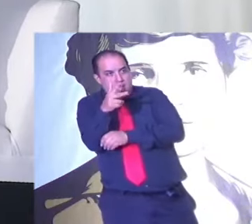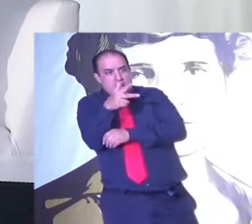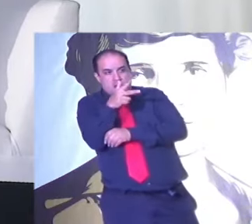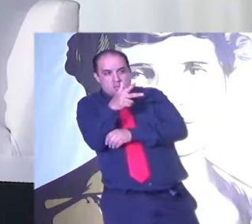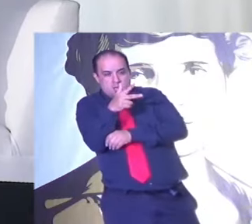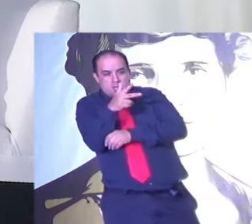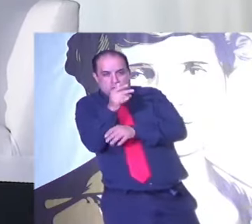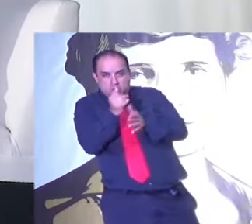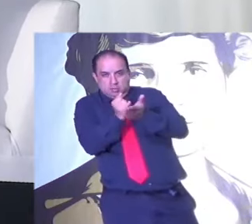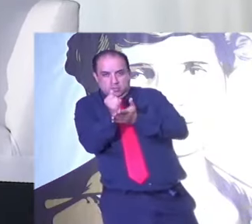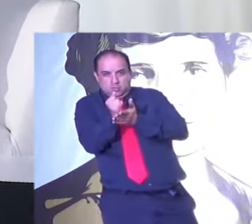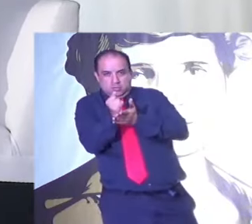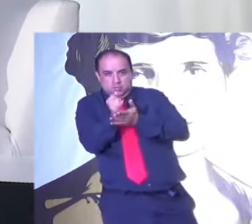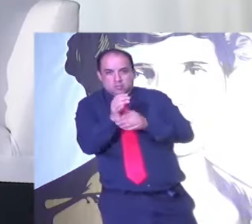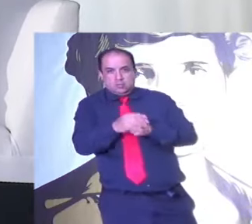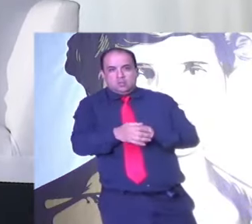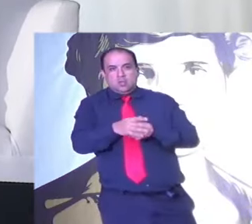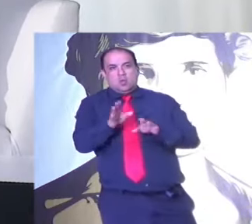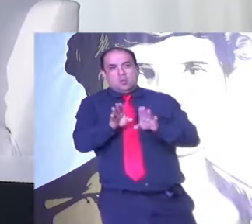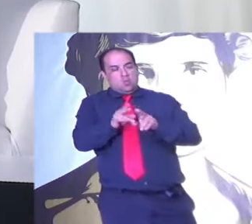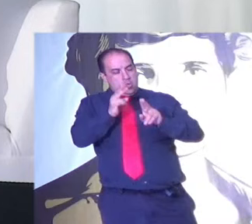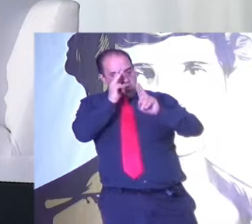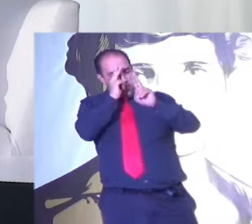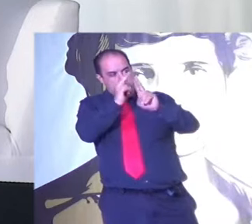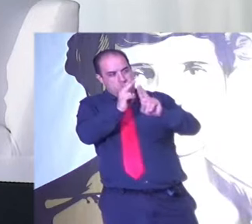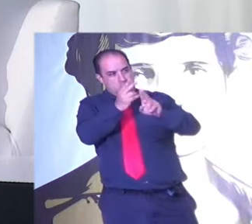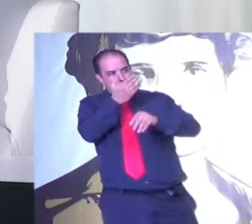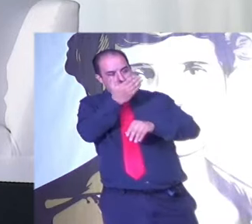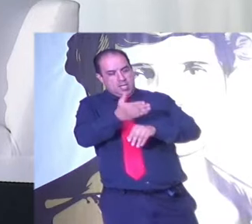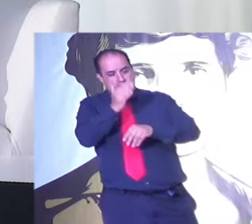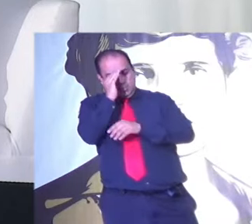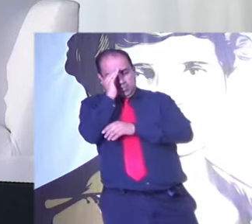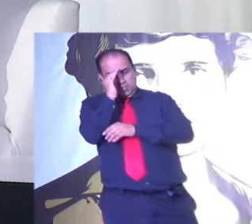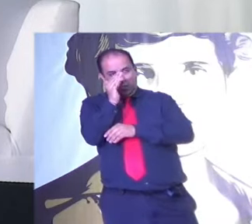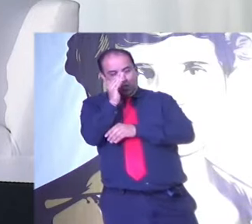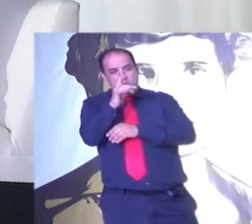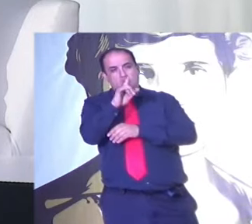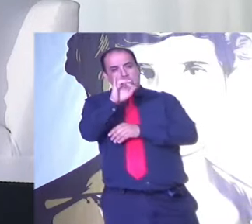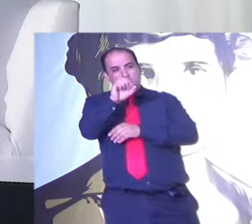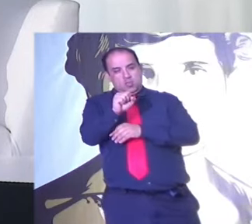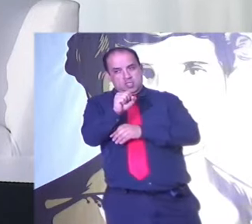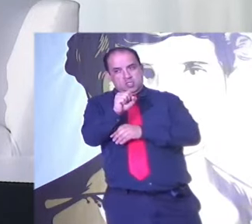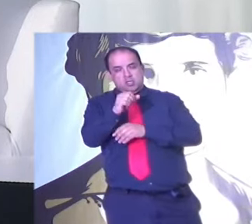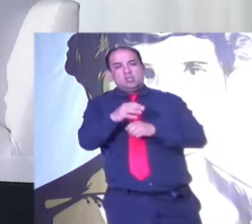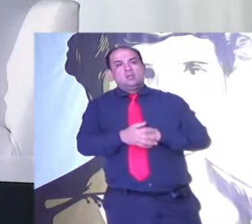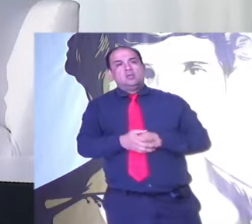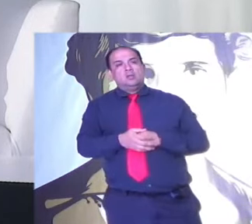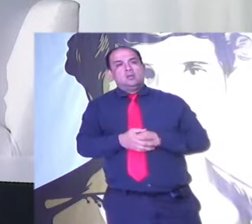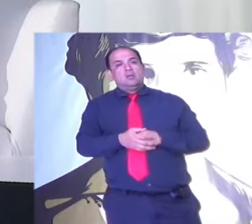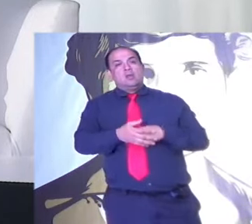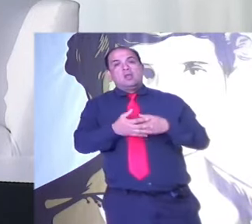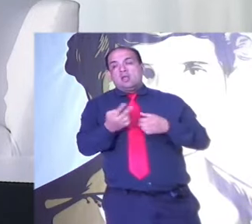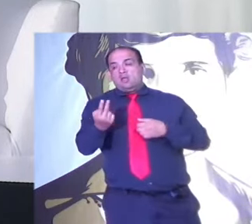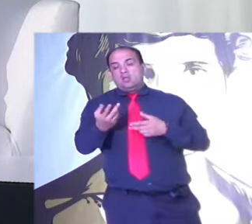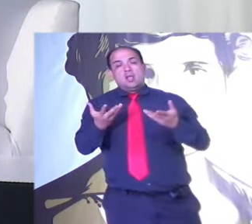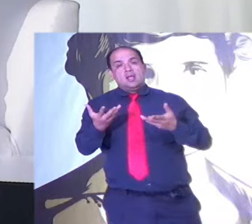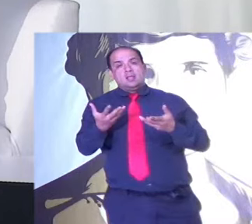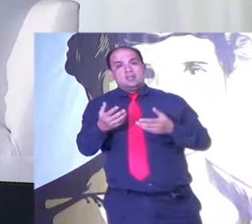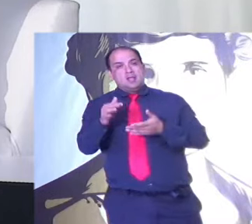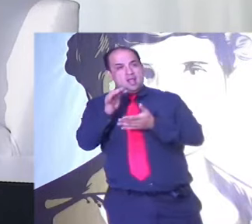video, y como un homenaje que le quieren hacer a este señor Luis Humberto Crosswhite, lo que hacen ellos es